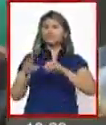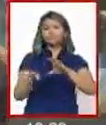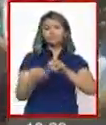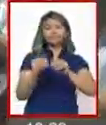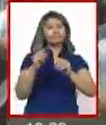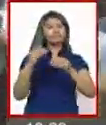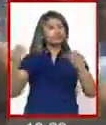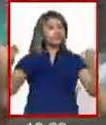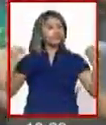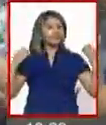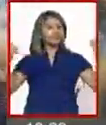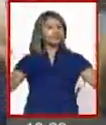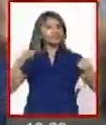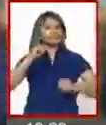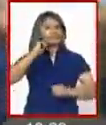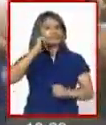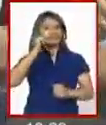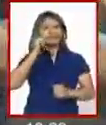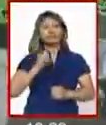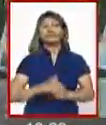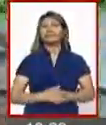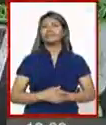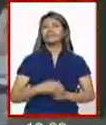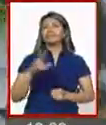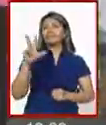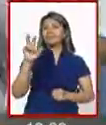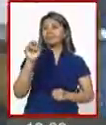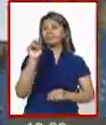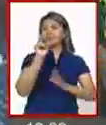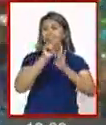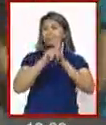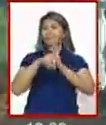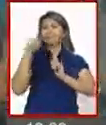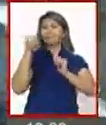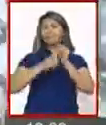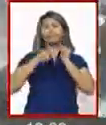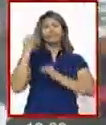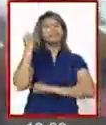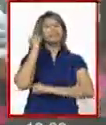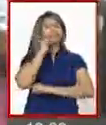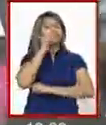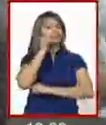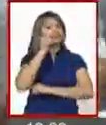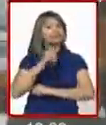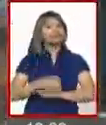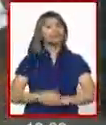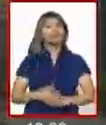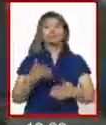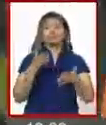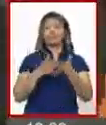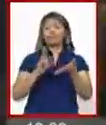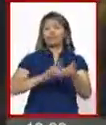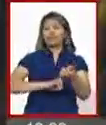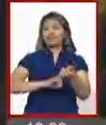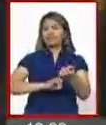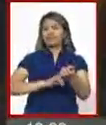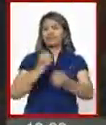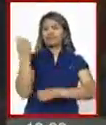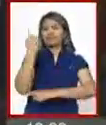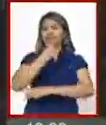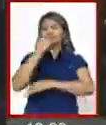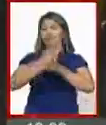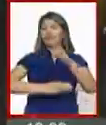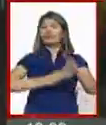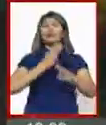agregando actividad física a nuestro diario vivir de al menos 30 minutos por día. Formar parte de esta caminata en contra de la diabetes en este su día